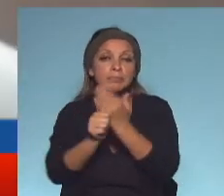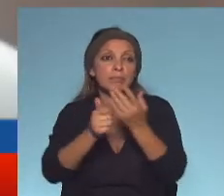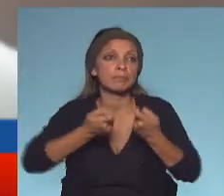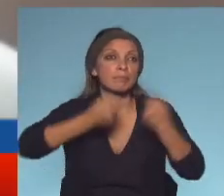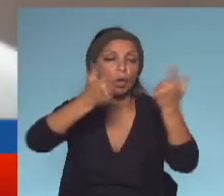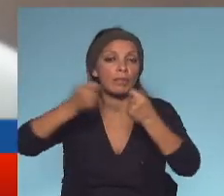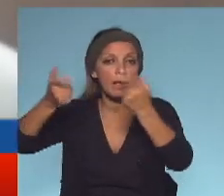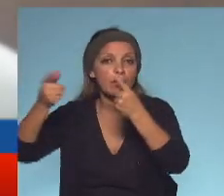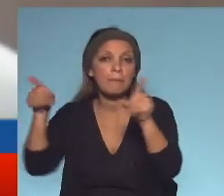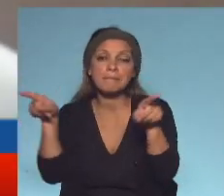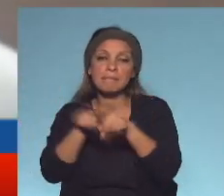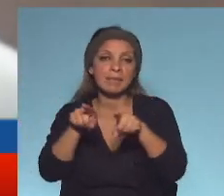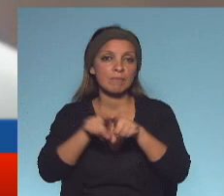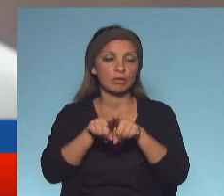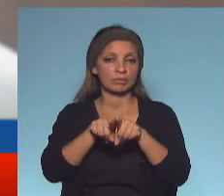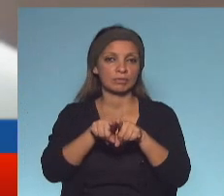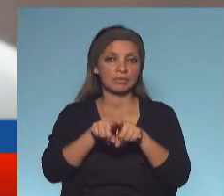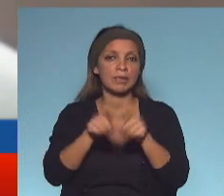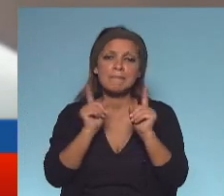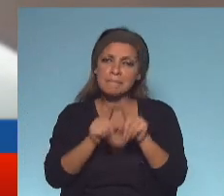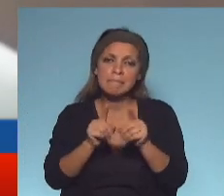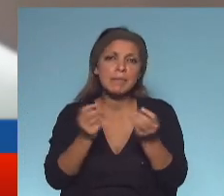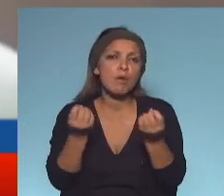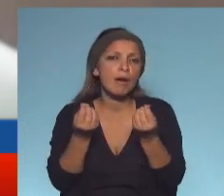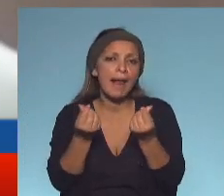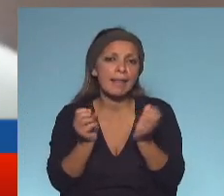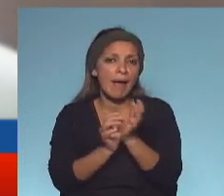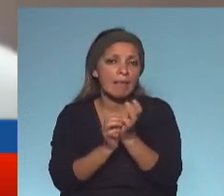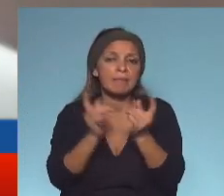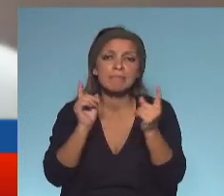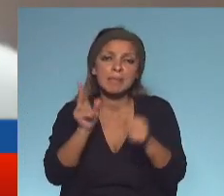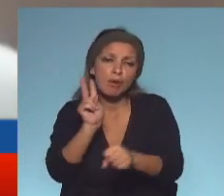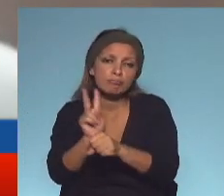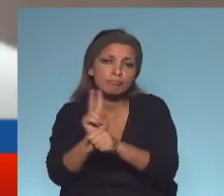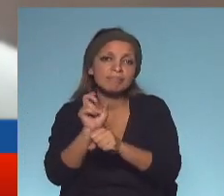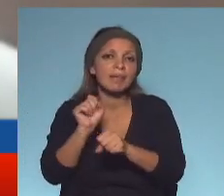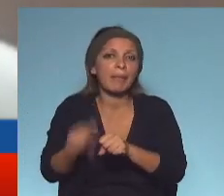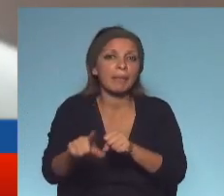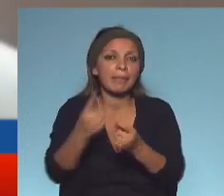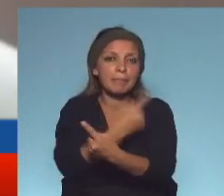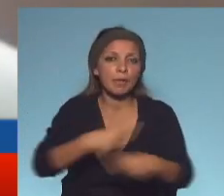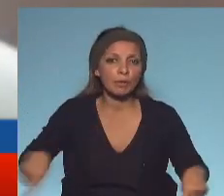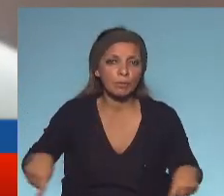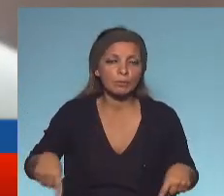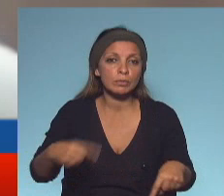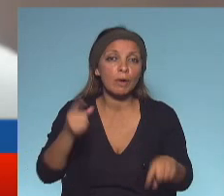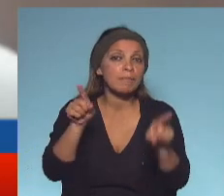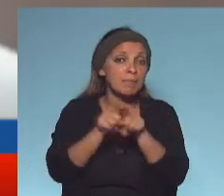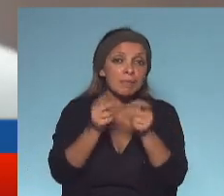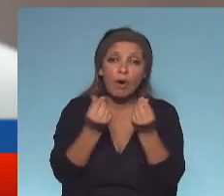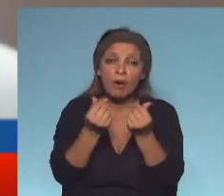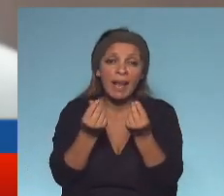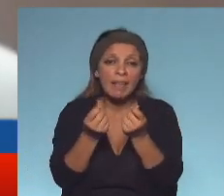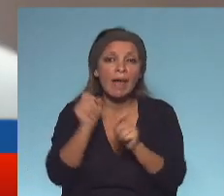los mismos cortes, la misma sanidad e inocuidad del producto que lo consume un europeo,